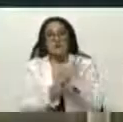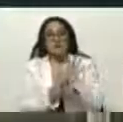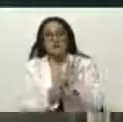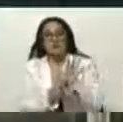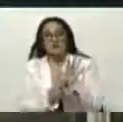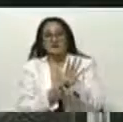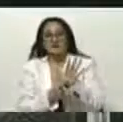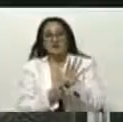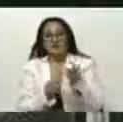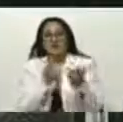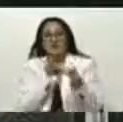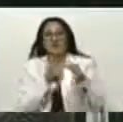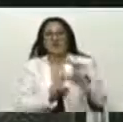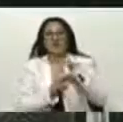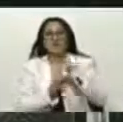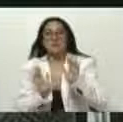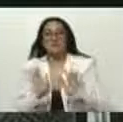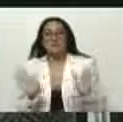estructura burocrática.